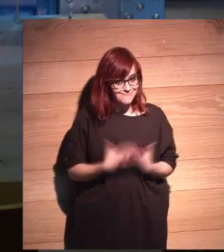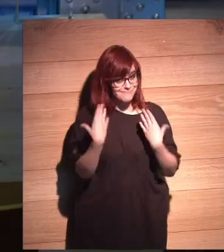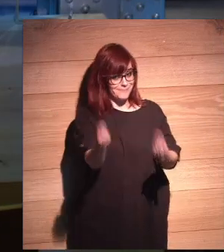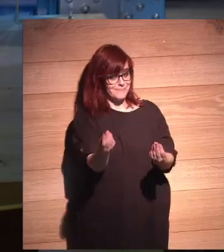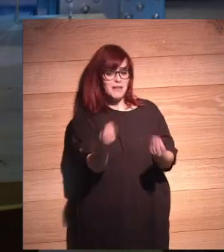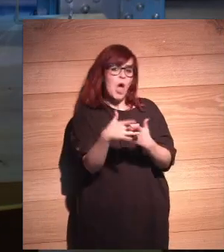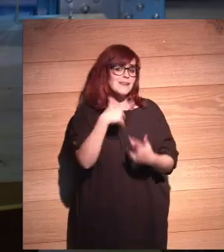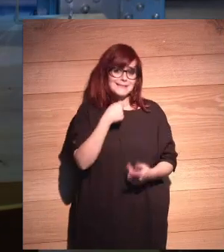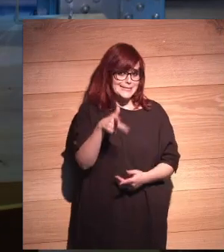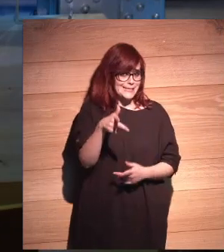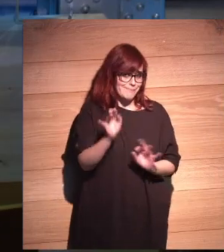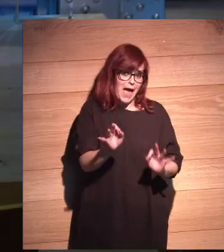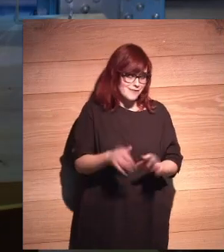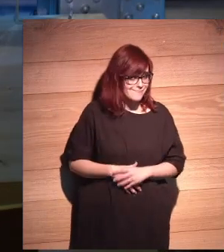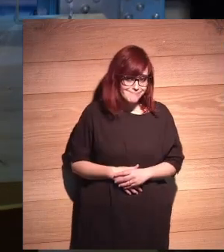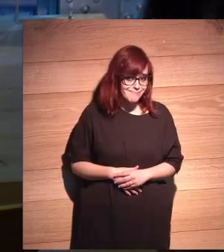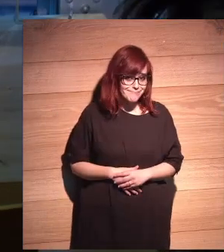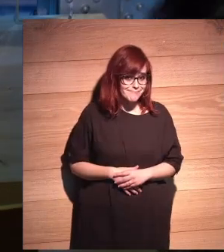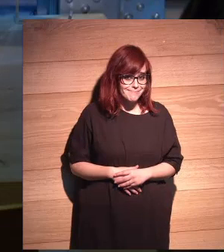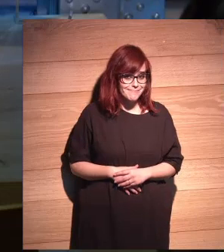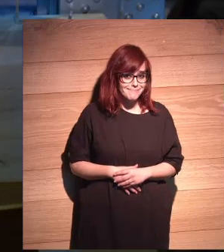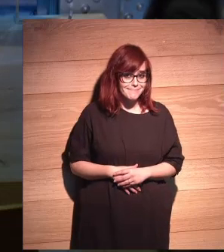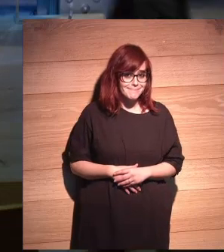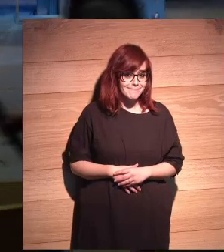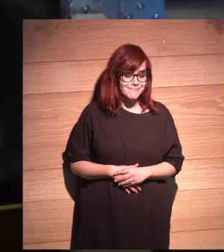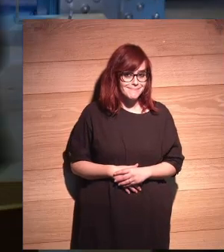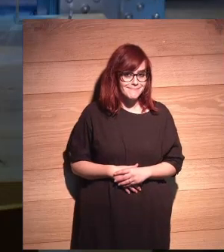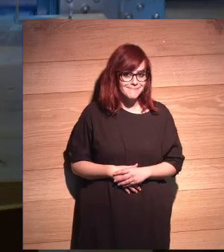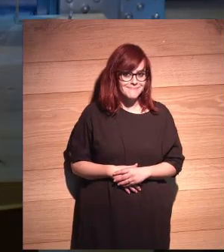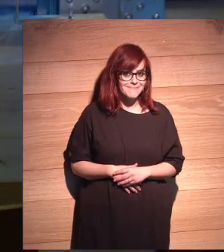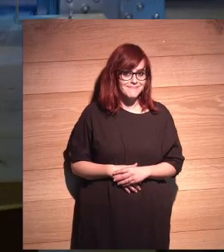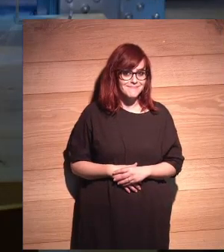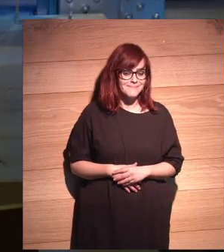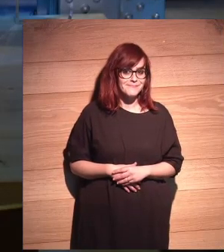Allá había una pregunta. Allí, en aquella parte.